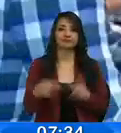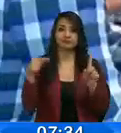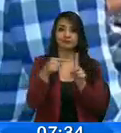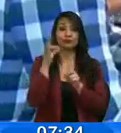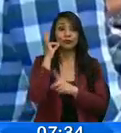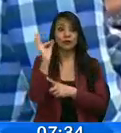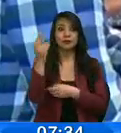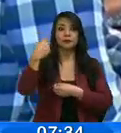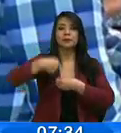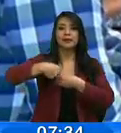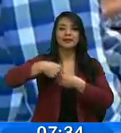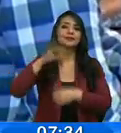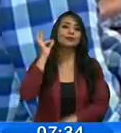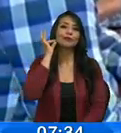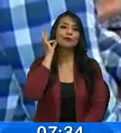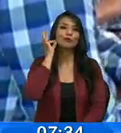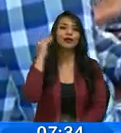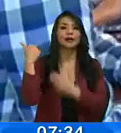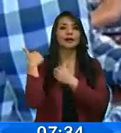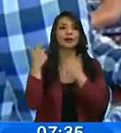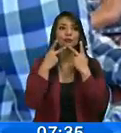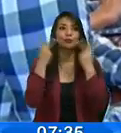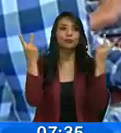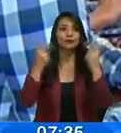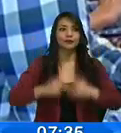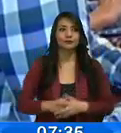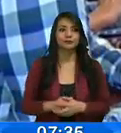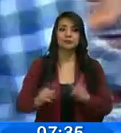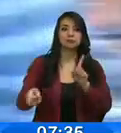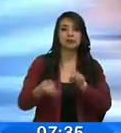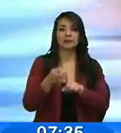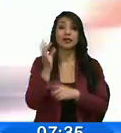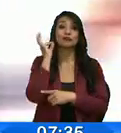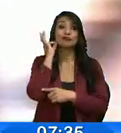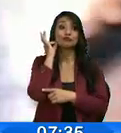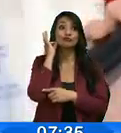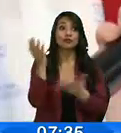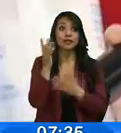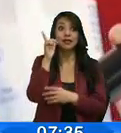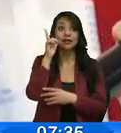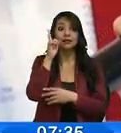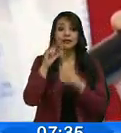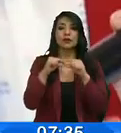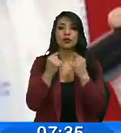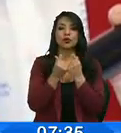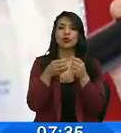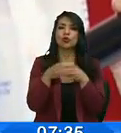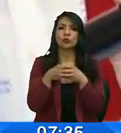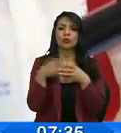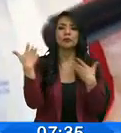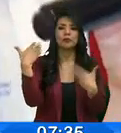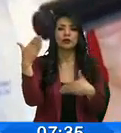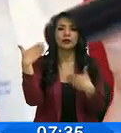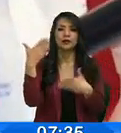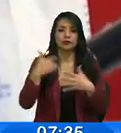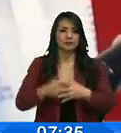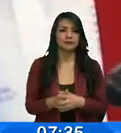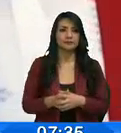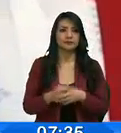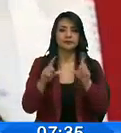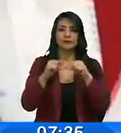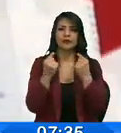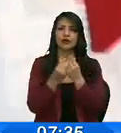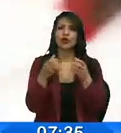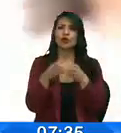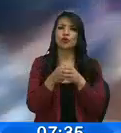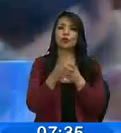la participación de mujeres en cargos públicos. Fue la primera mujer en dirigir una organización partidista, el extinto Frente